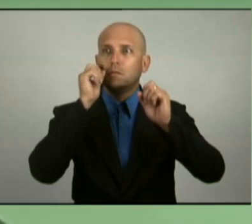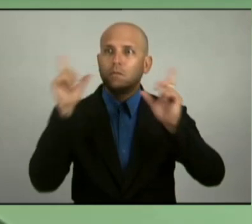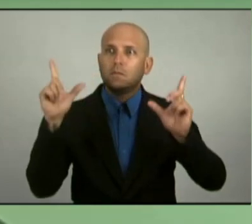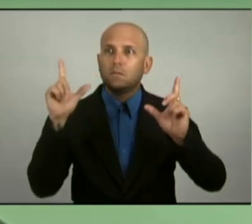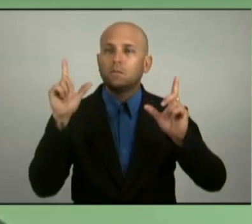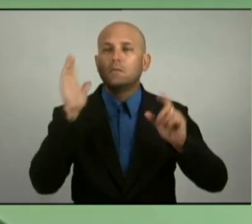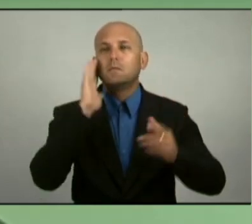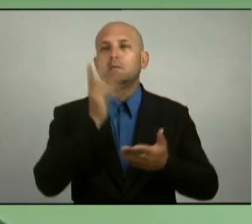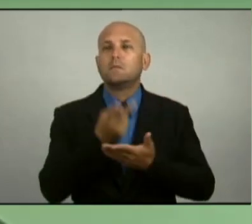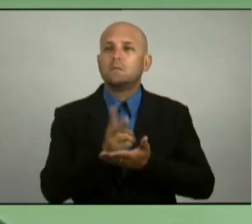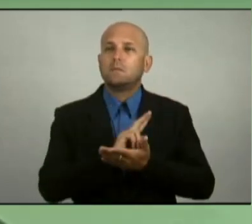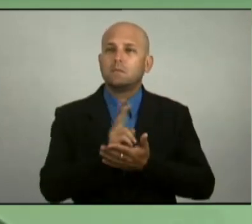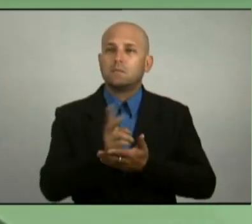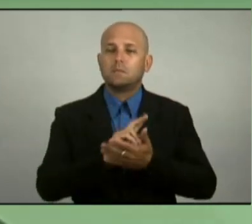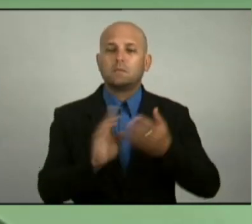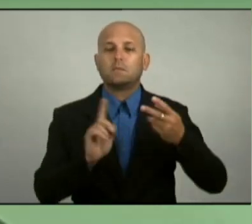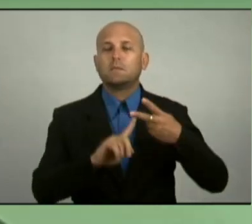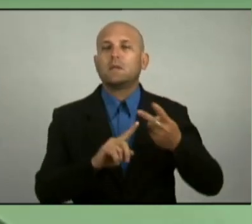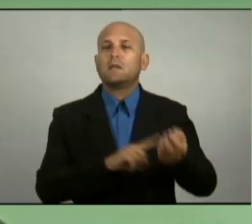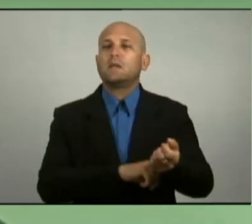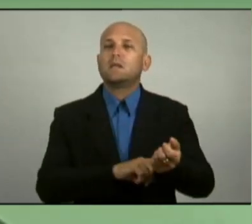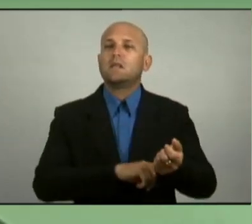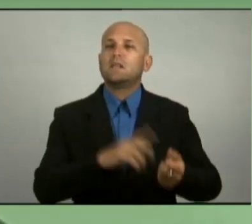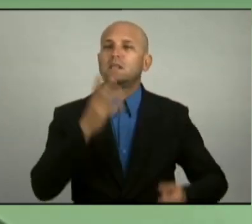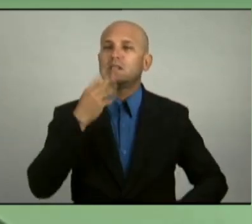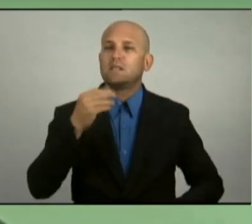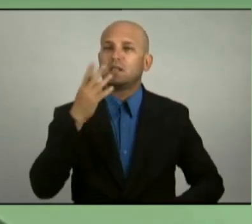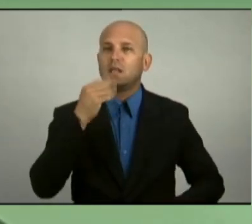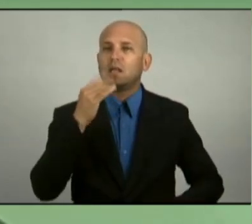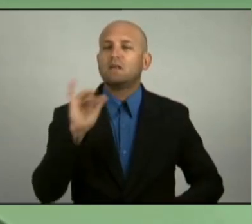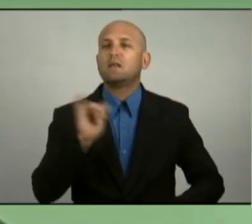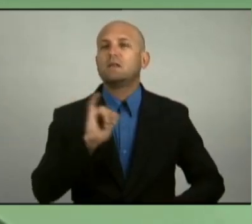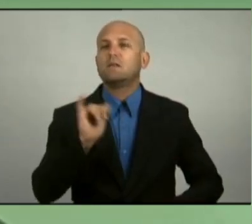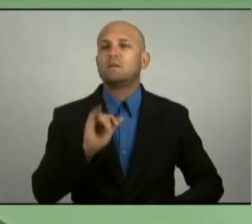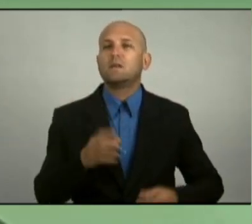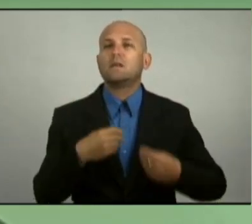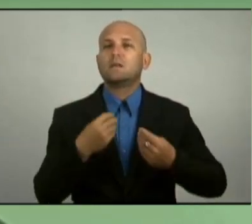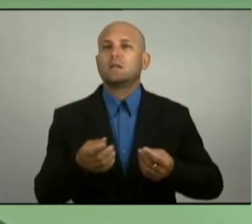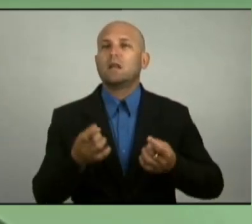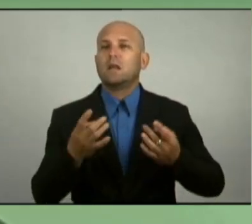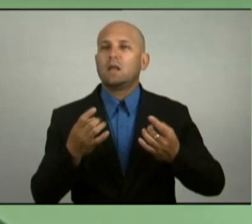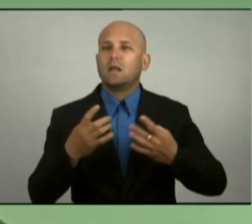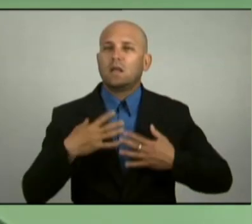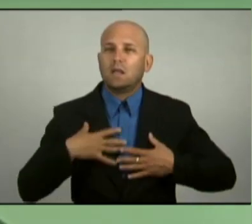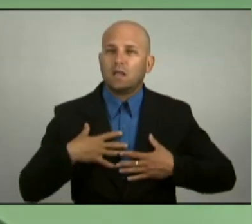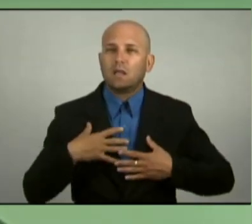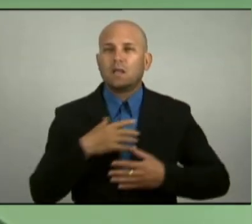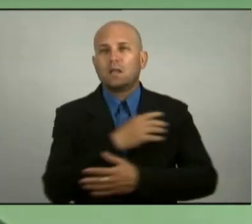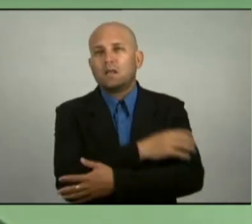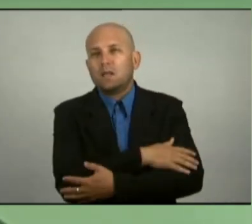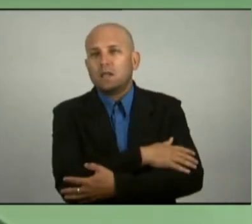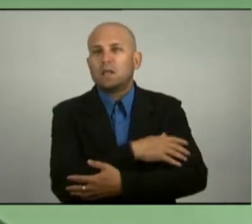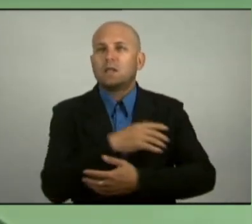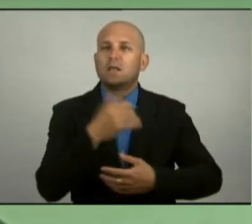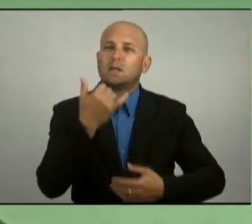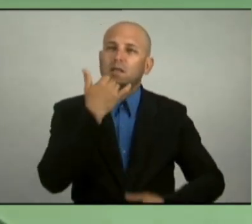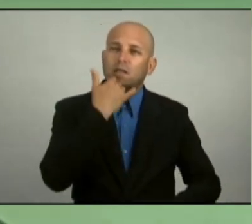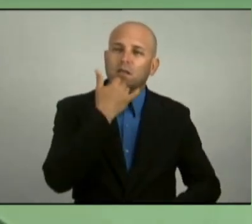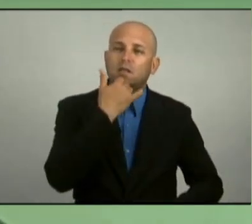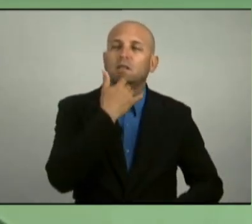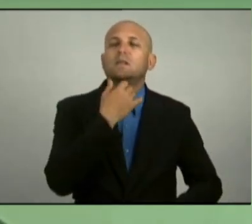provocar insomnio la diabetis porque la diabetis provoca dolor o sea la neuritis la famosa